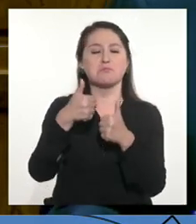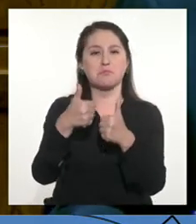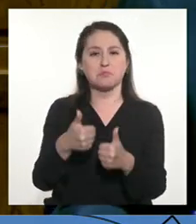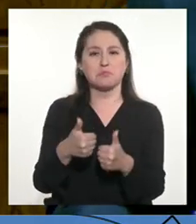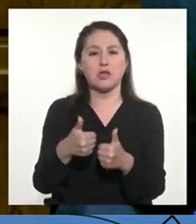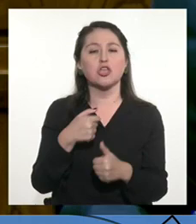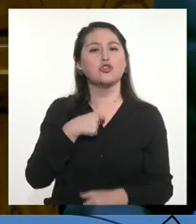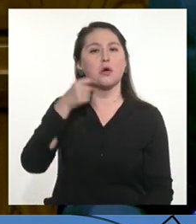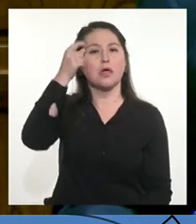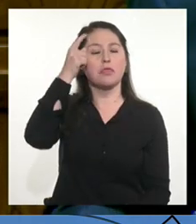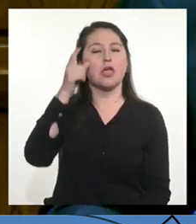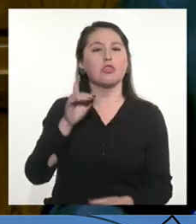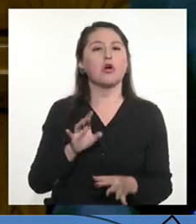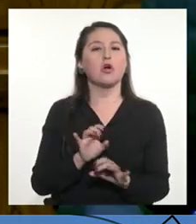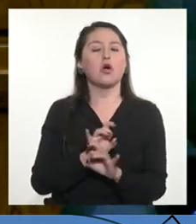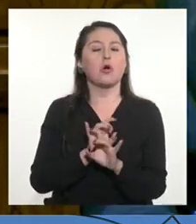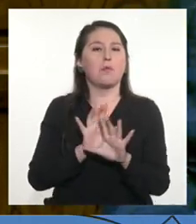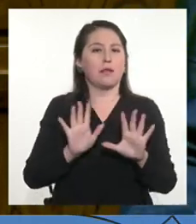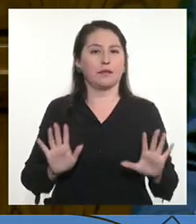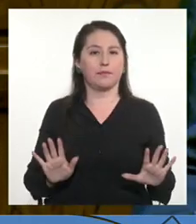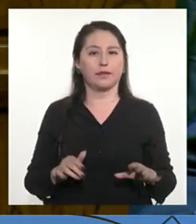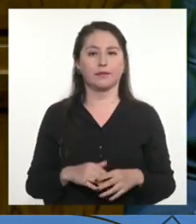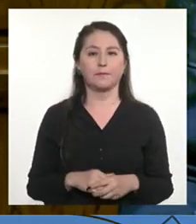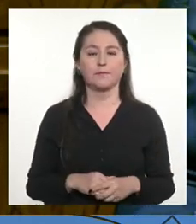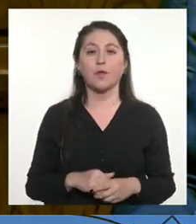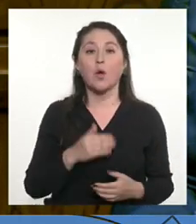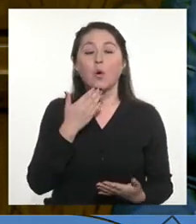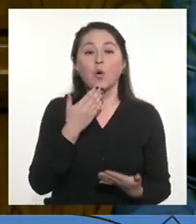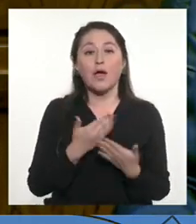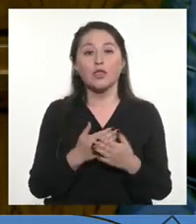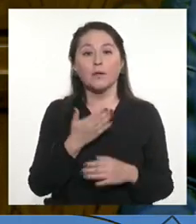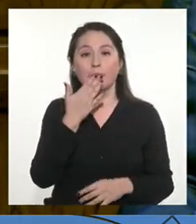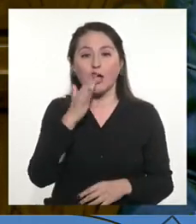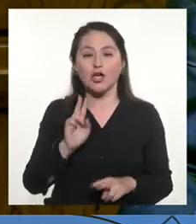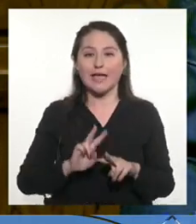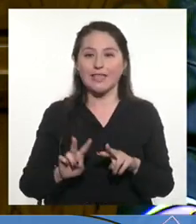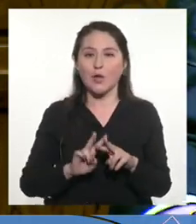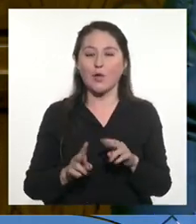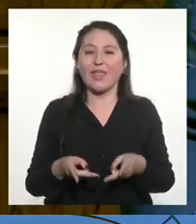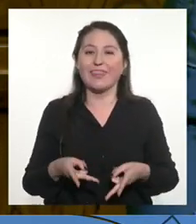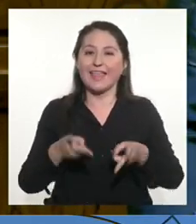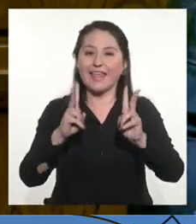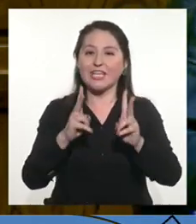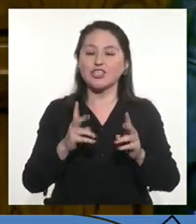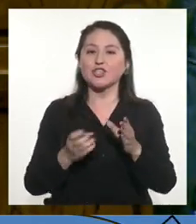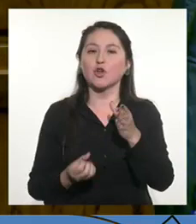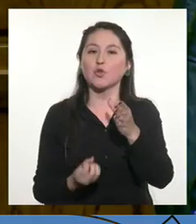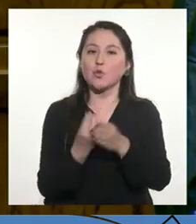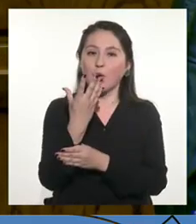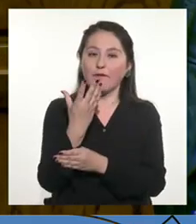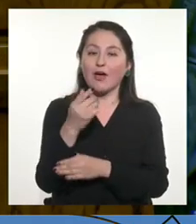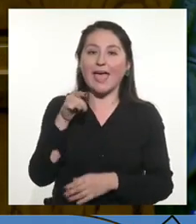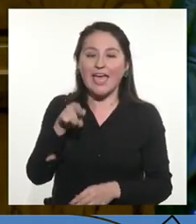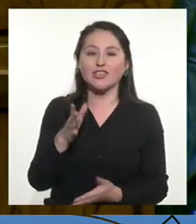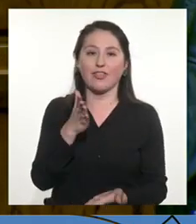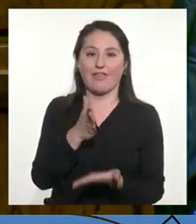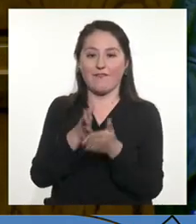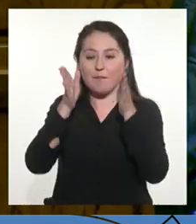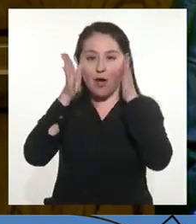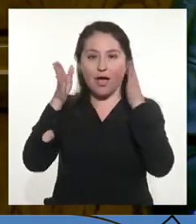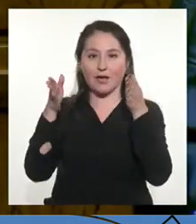interpretará claramente nada mejor que cuando hay un sistema de derecho actualizado simple armónico eso deberíamos apuntar